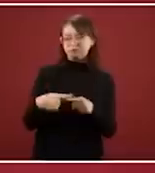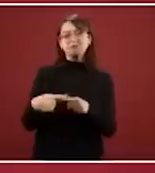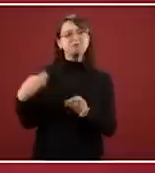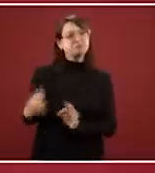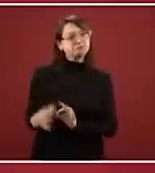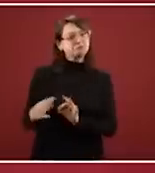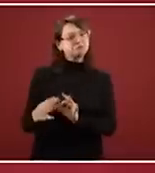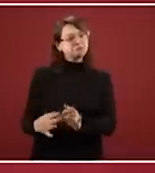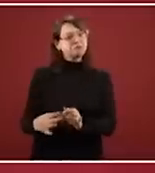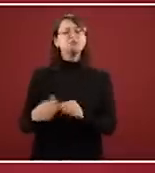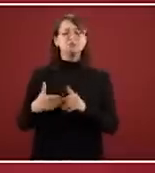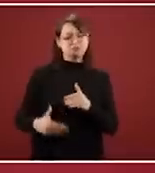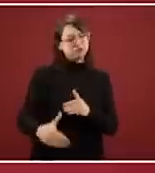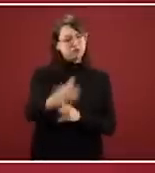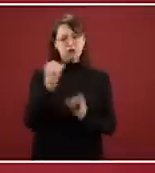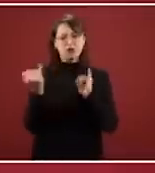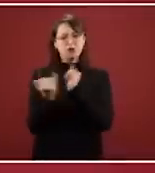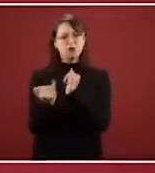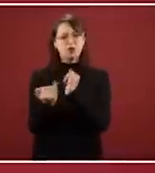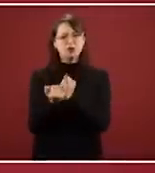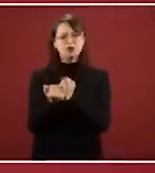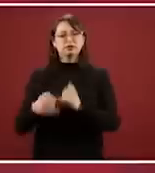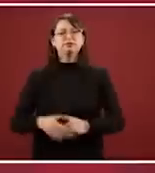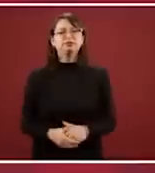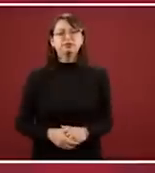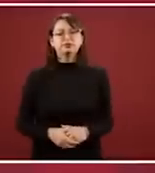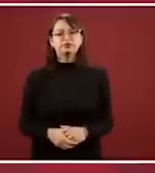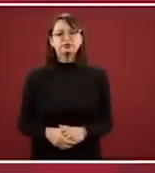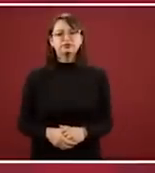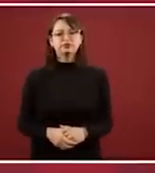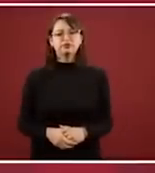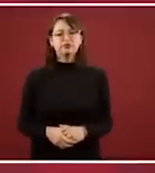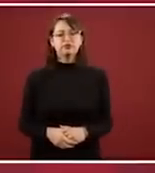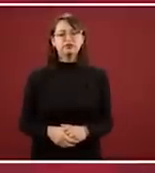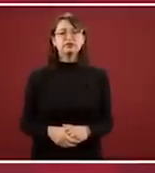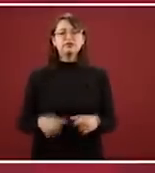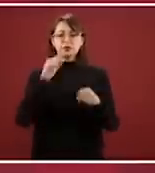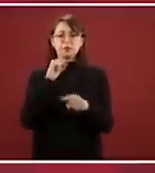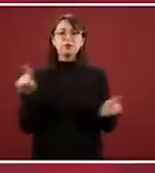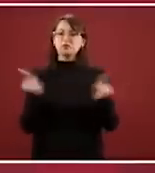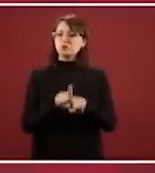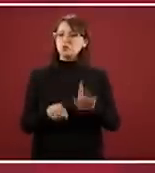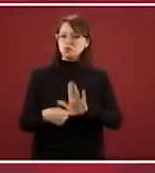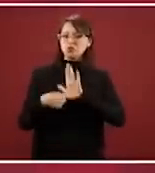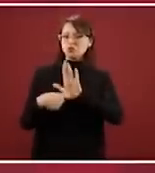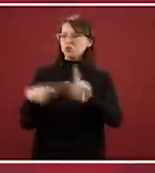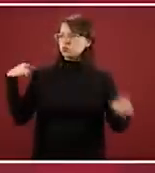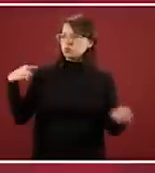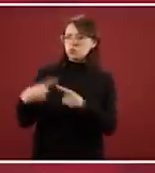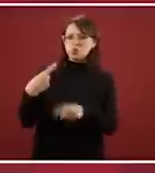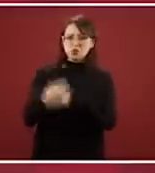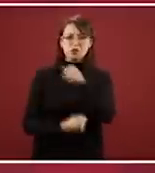También se demostró que no hace falta aumentar impuestos,